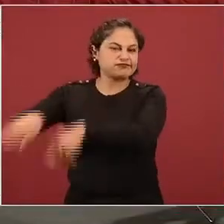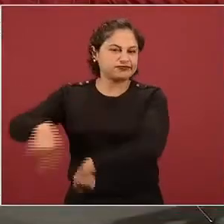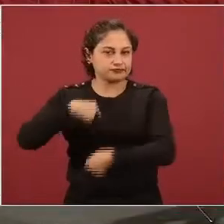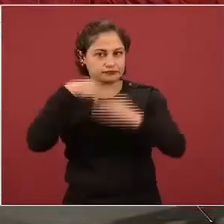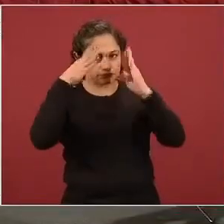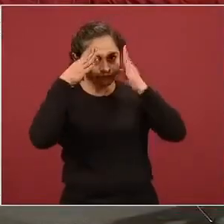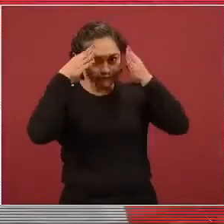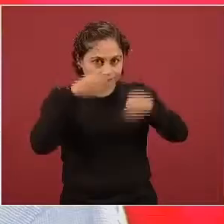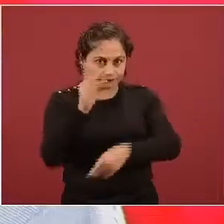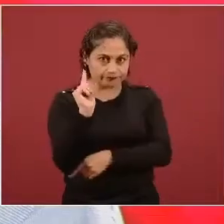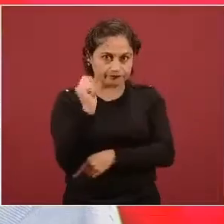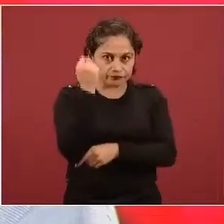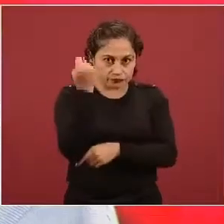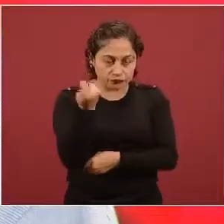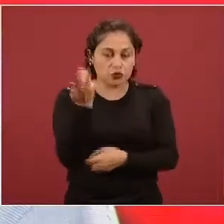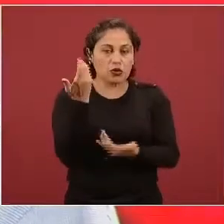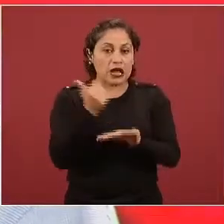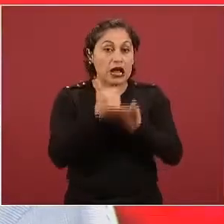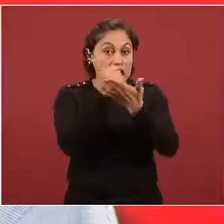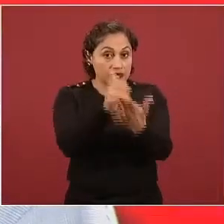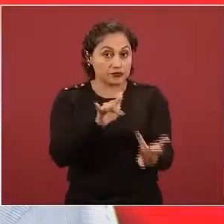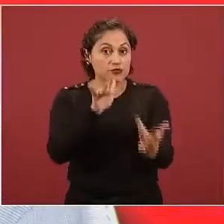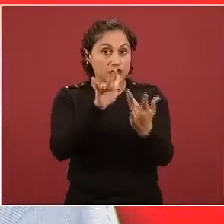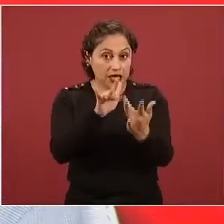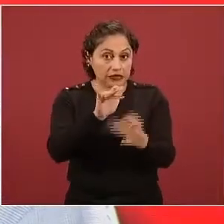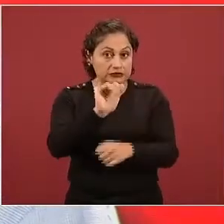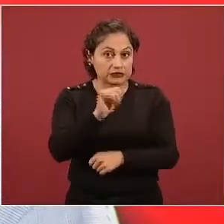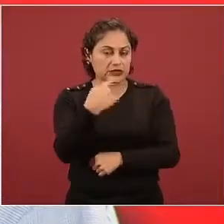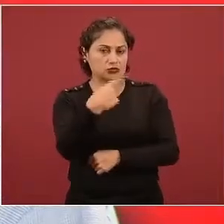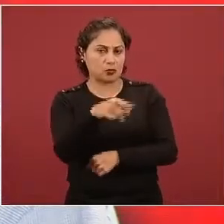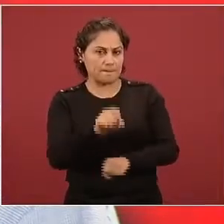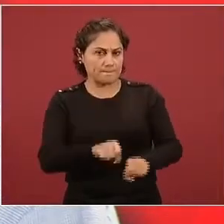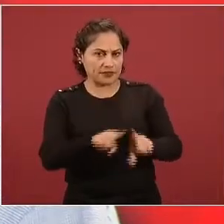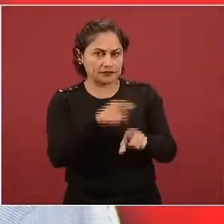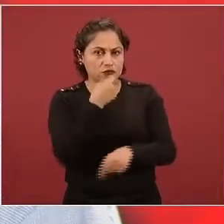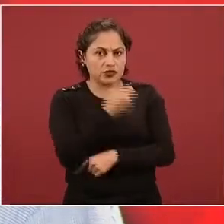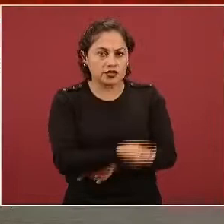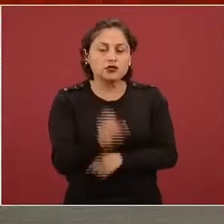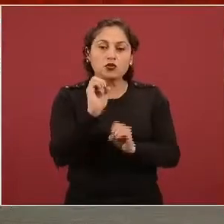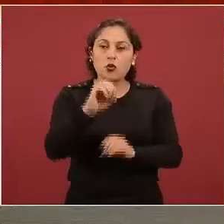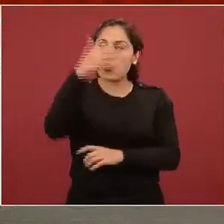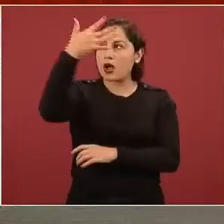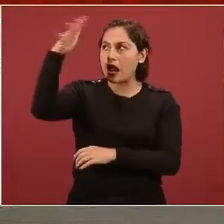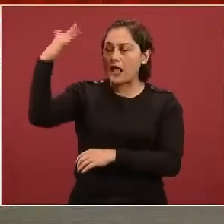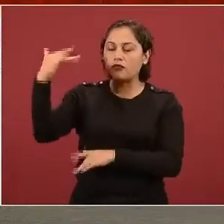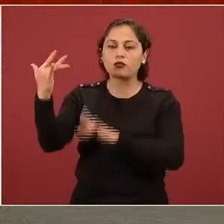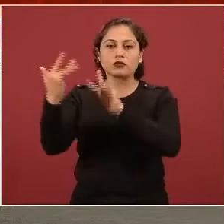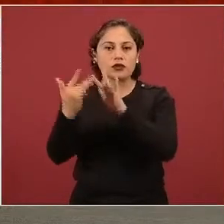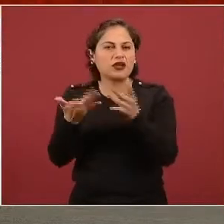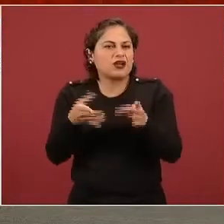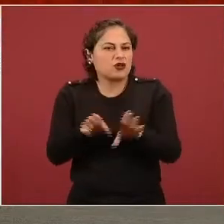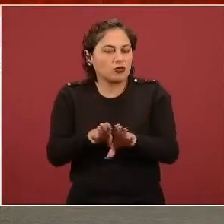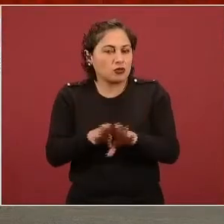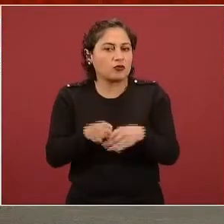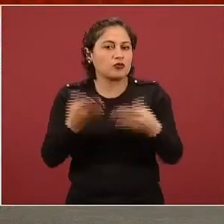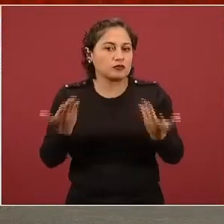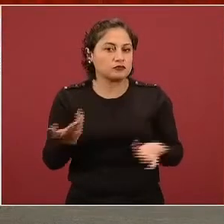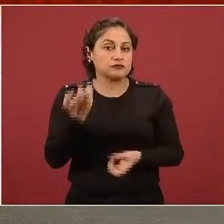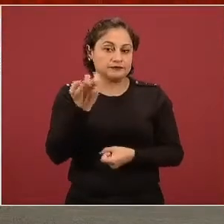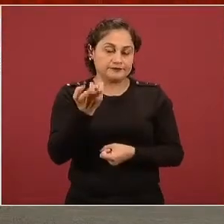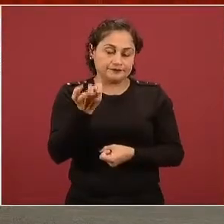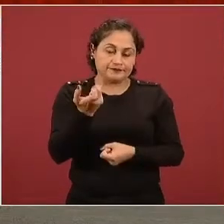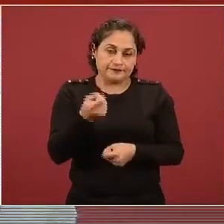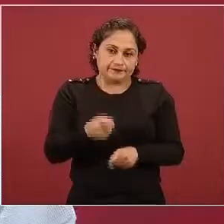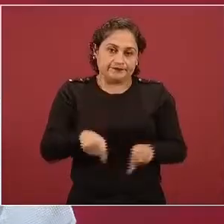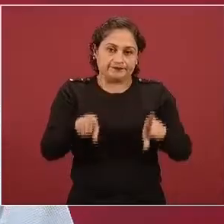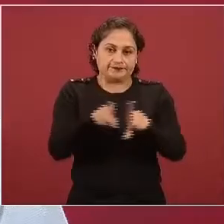de su edad o adultos y adultas con los que dependen muchas de sus relaciones y la construcción de su